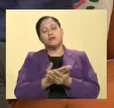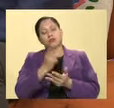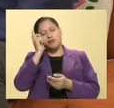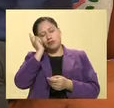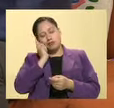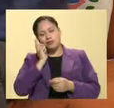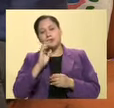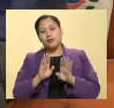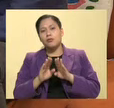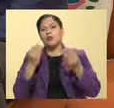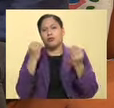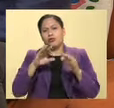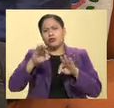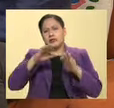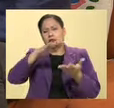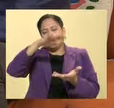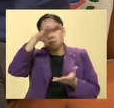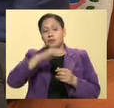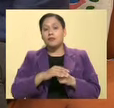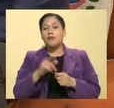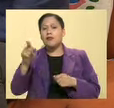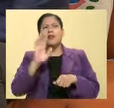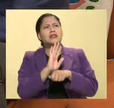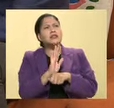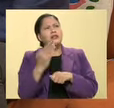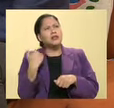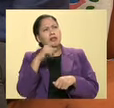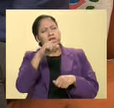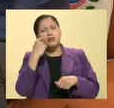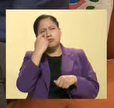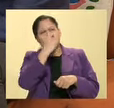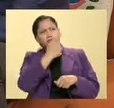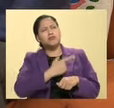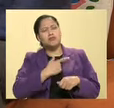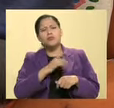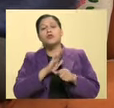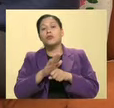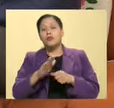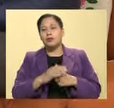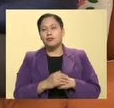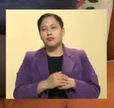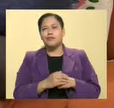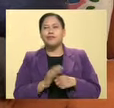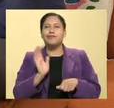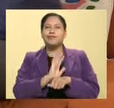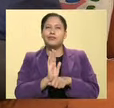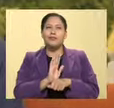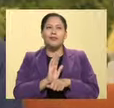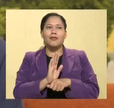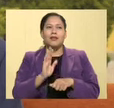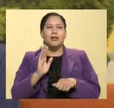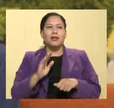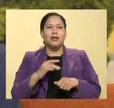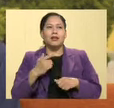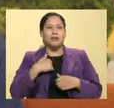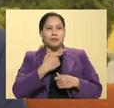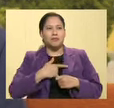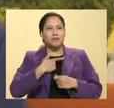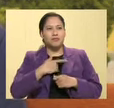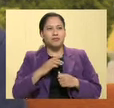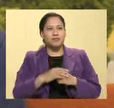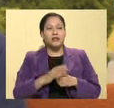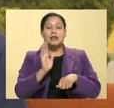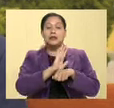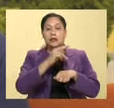Pues sí. Por la cantidad de trabajo. Sí. ¿Qué has visto en cine últimamente que sea realmente muy recomendable? En cine que sea muy recomendable. Pues